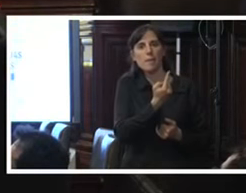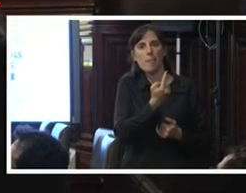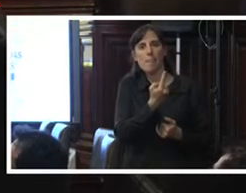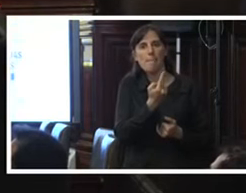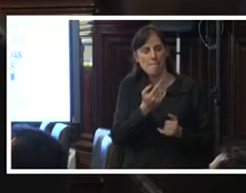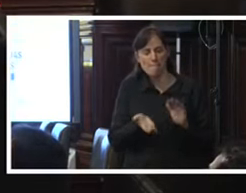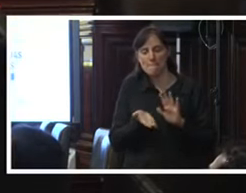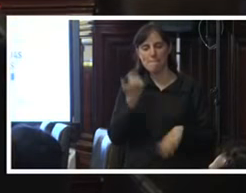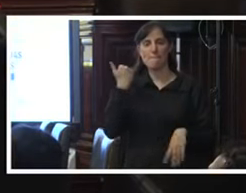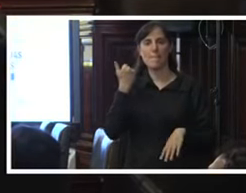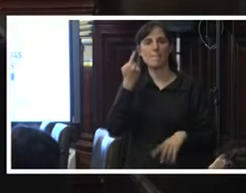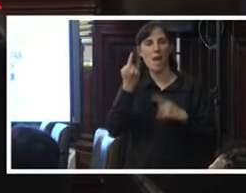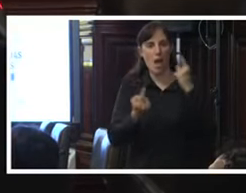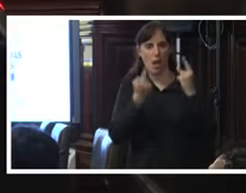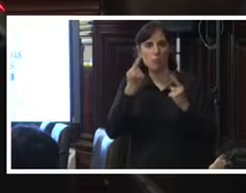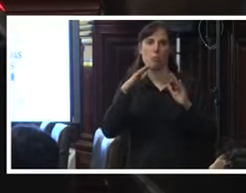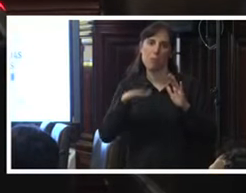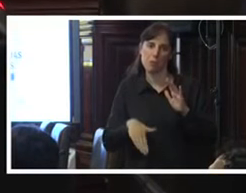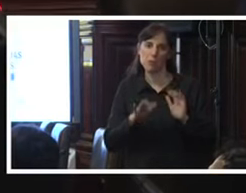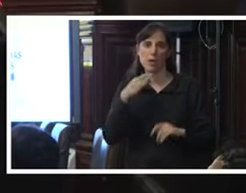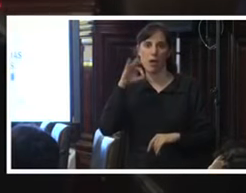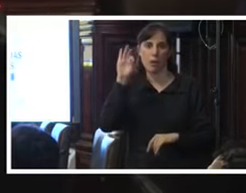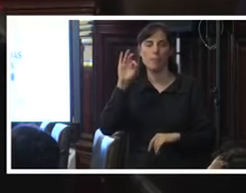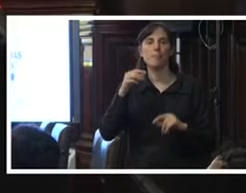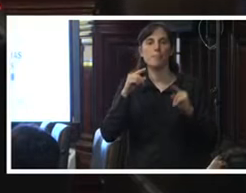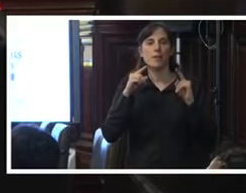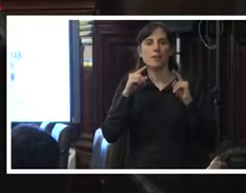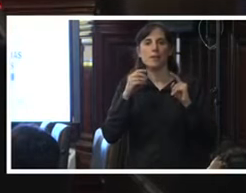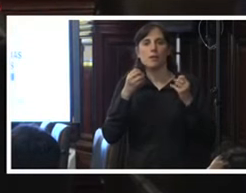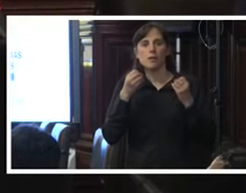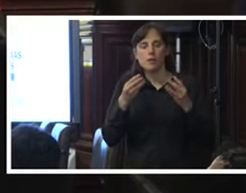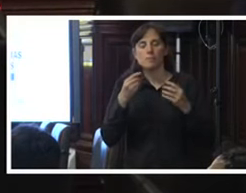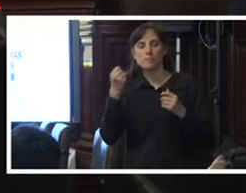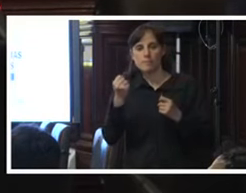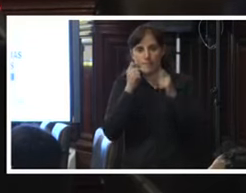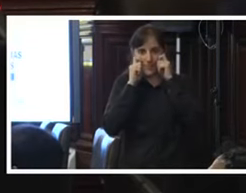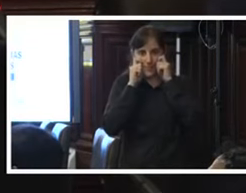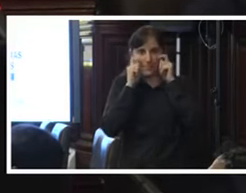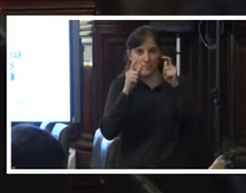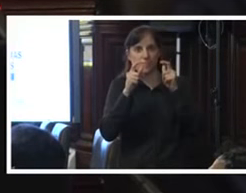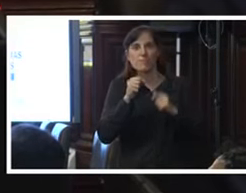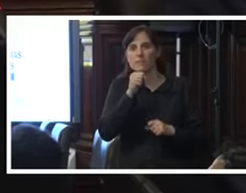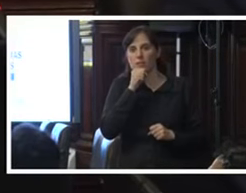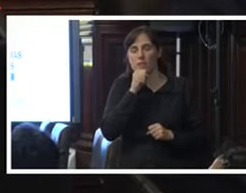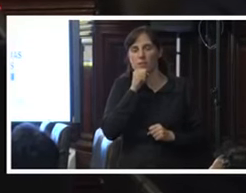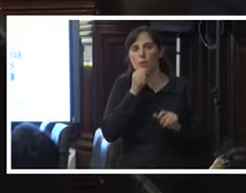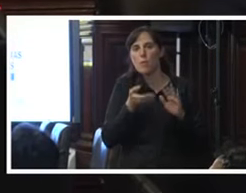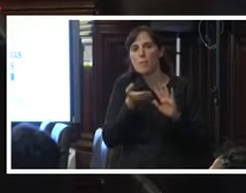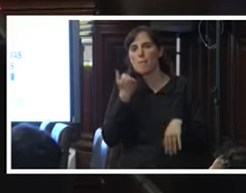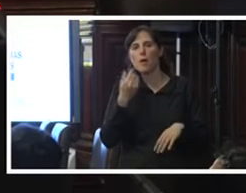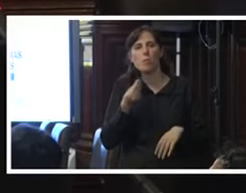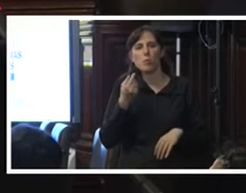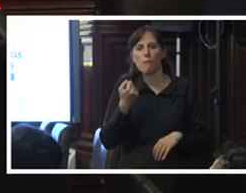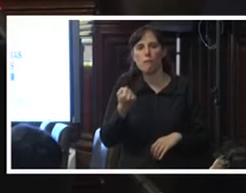prevalecen algunas en menor grado por ejemplo debe considerarse que su proceso de envejecimiento se vio marcado por un fuerte